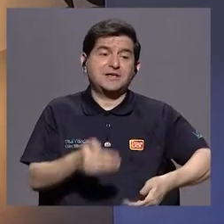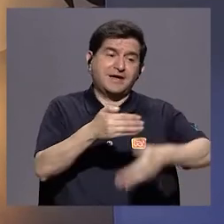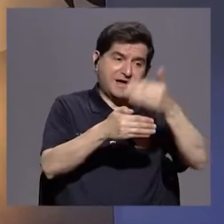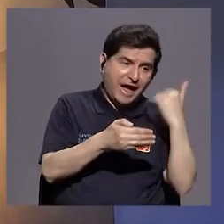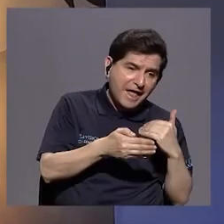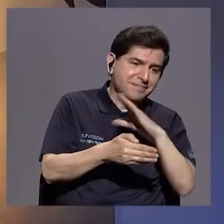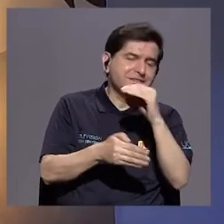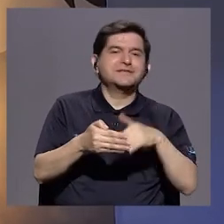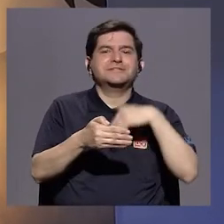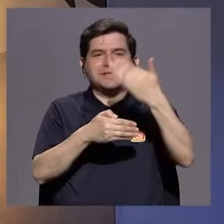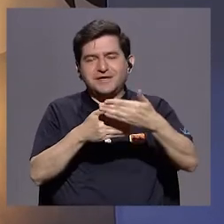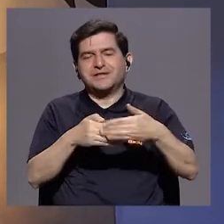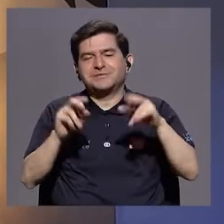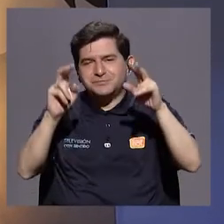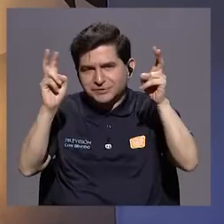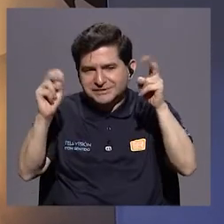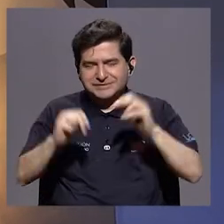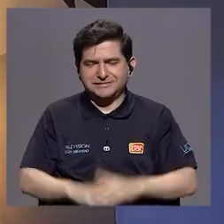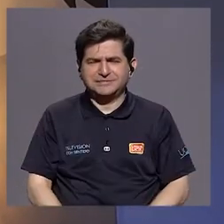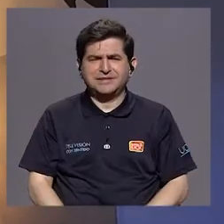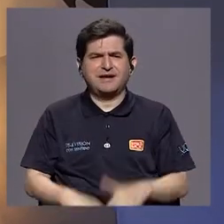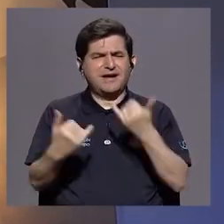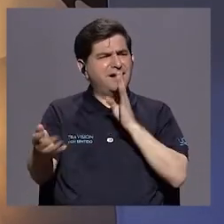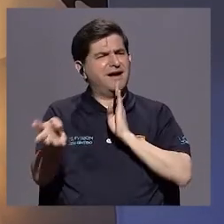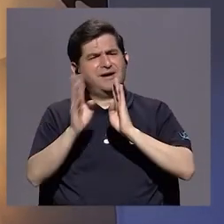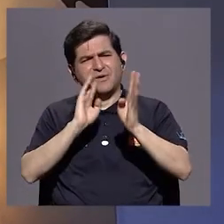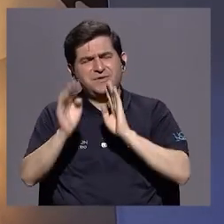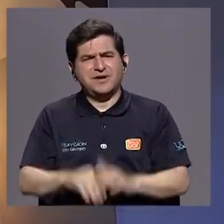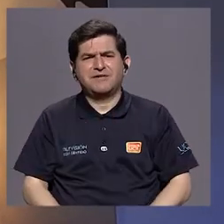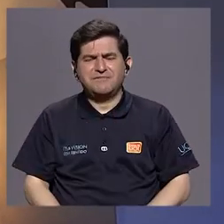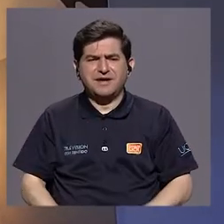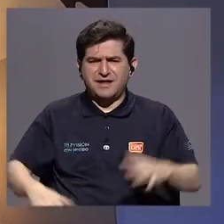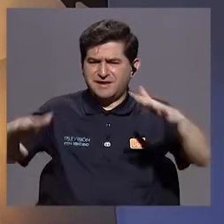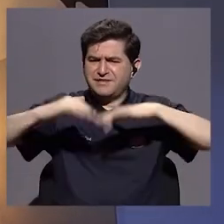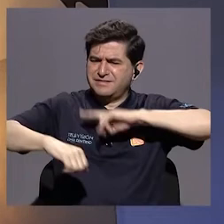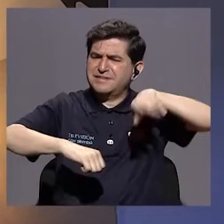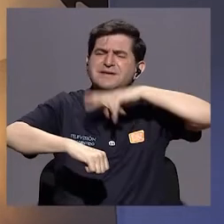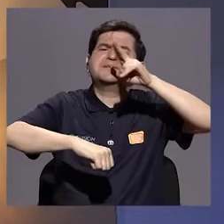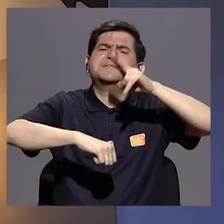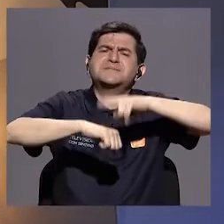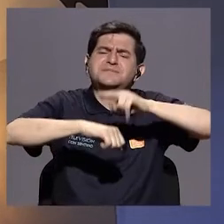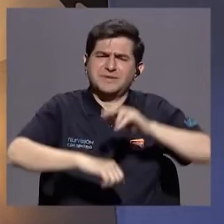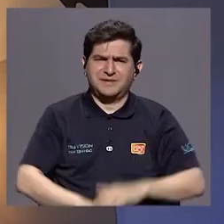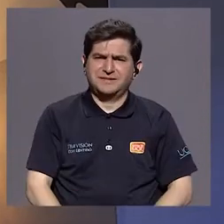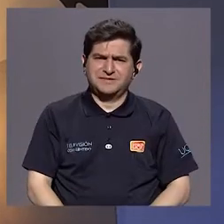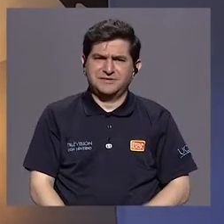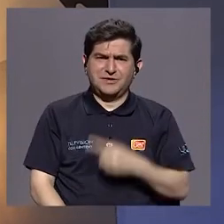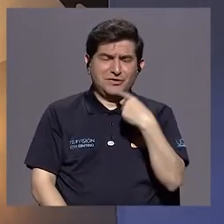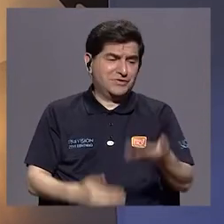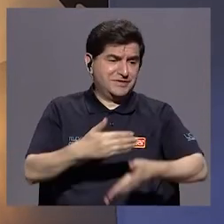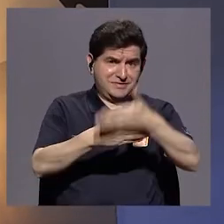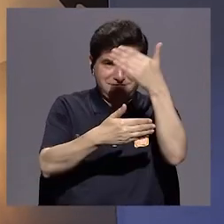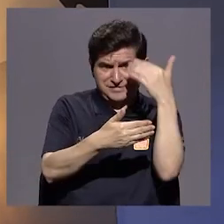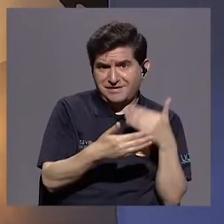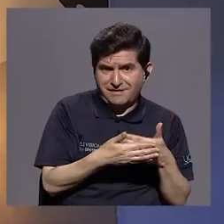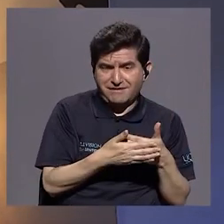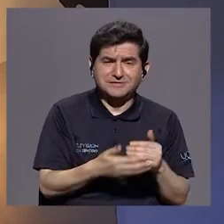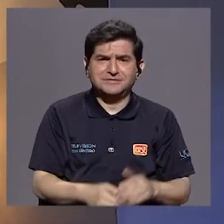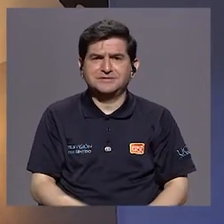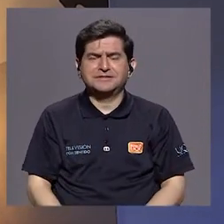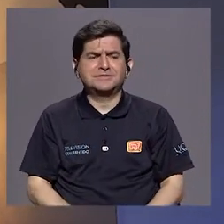bien decías me gustaría que conversemos ahora sobre la escena nacional hablábamos antes de